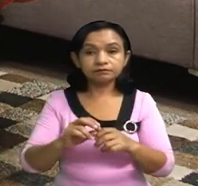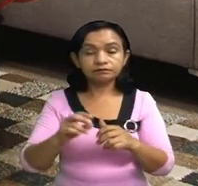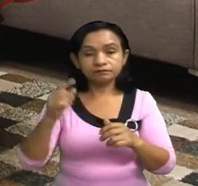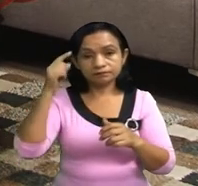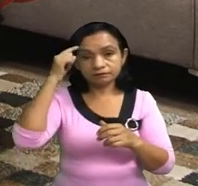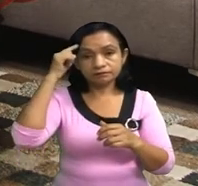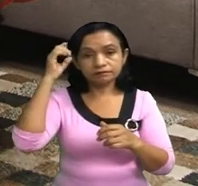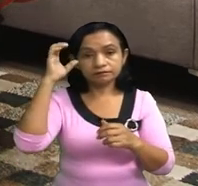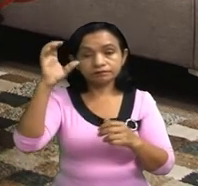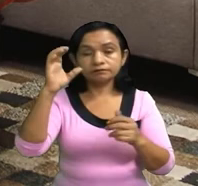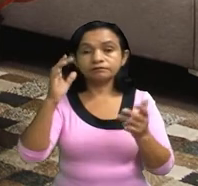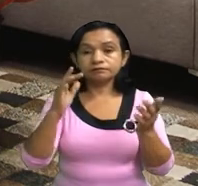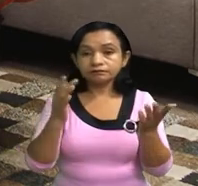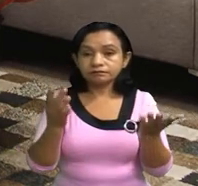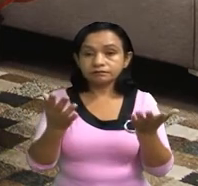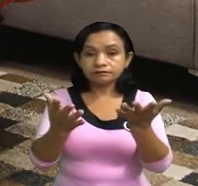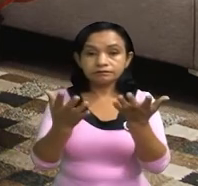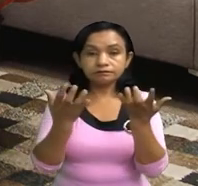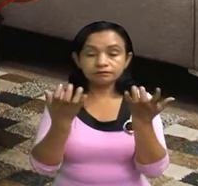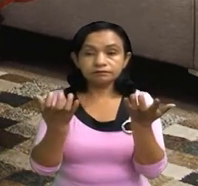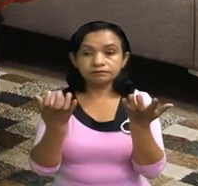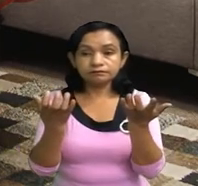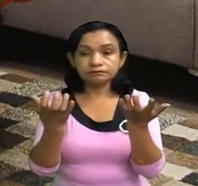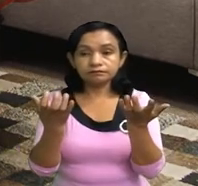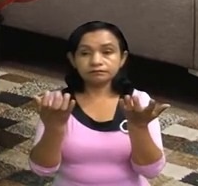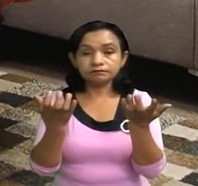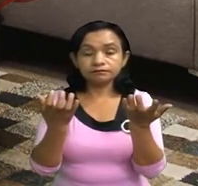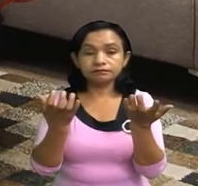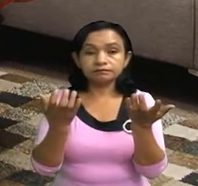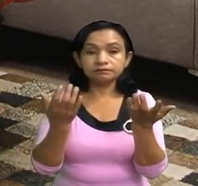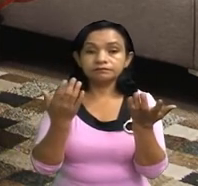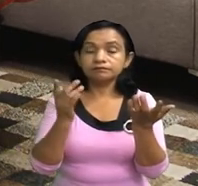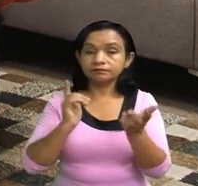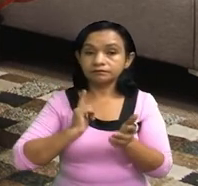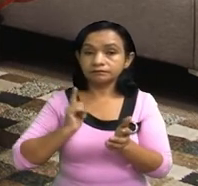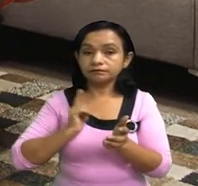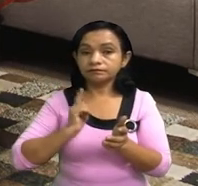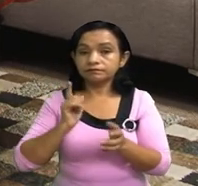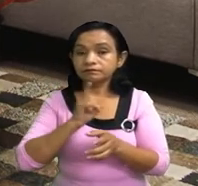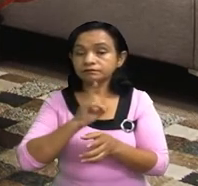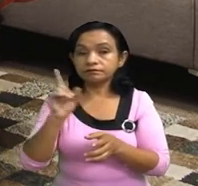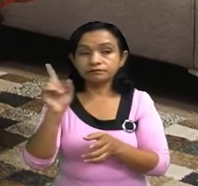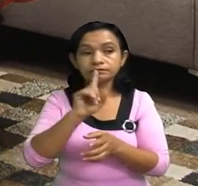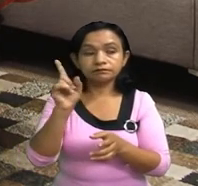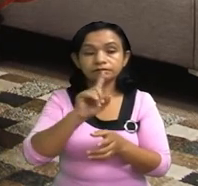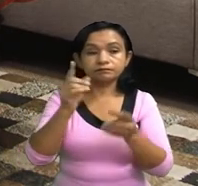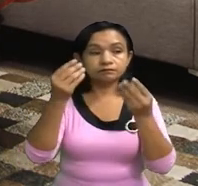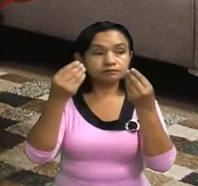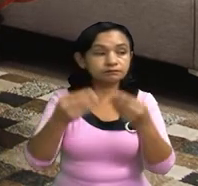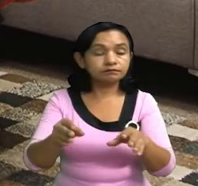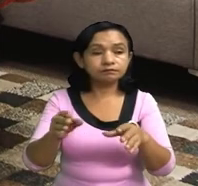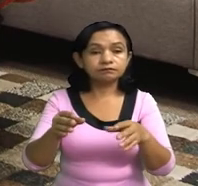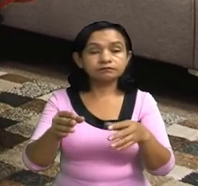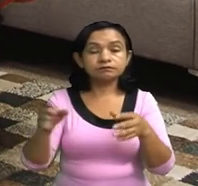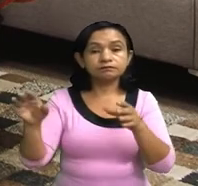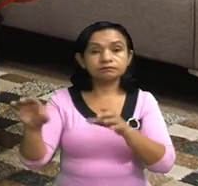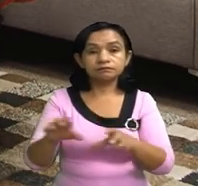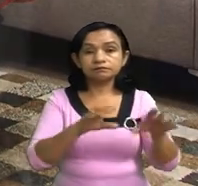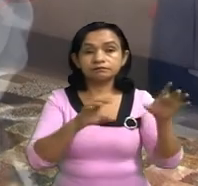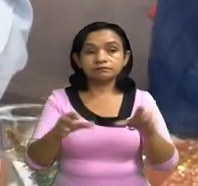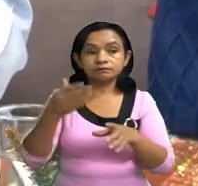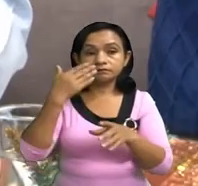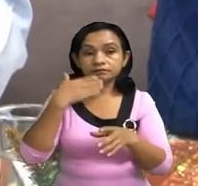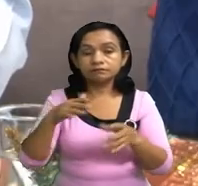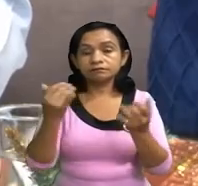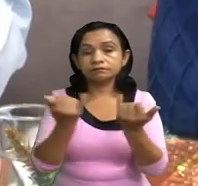creyentes y que todavía quieren que se aproveche la oportunidad para que no la pierdan con sus actitudes